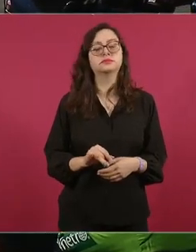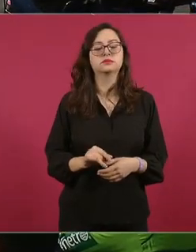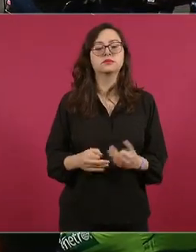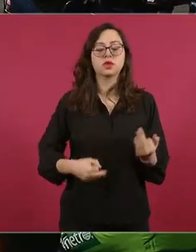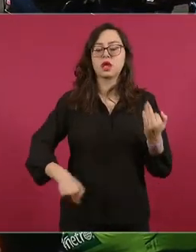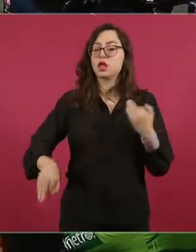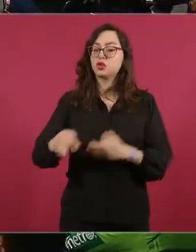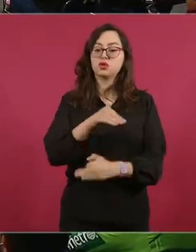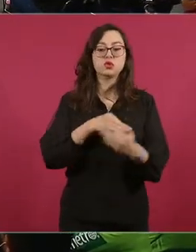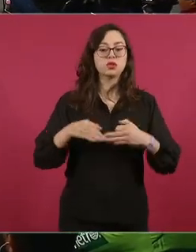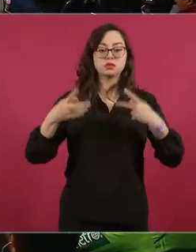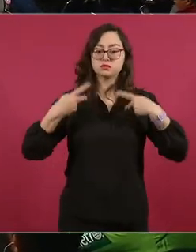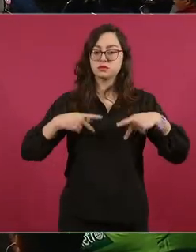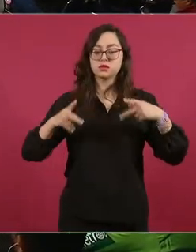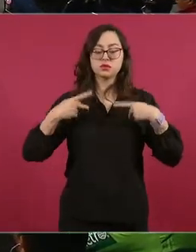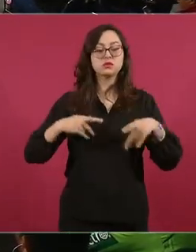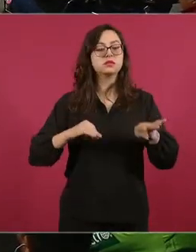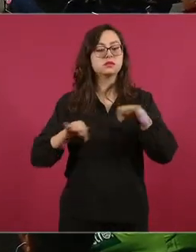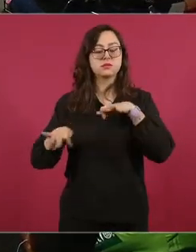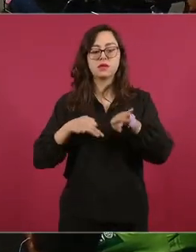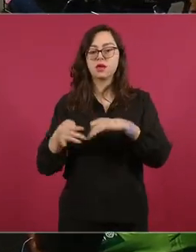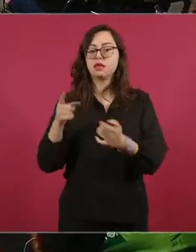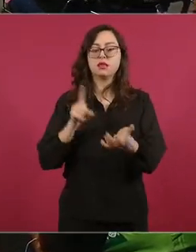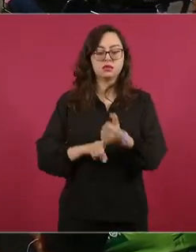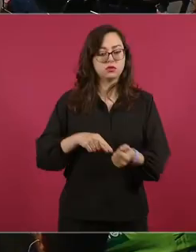todos los trabajadores